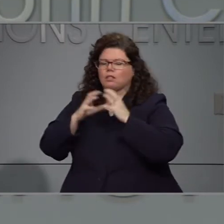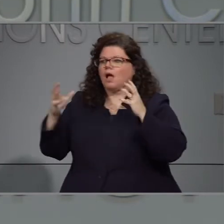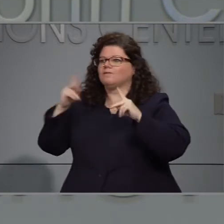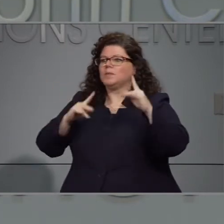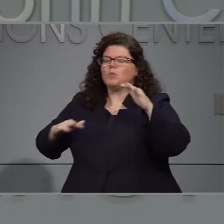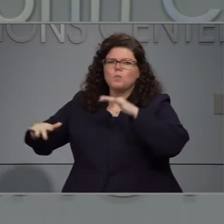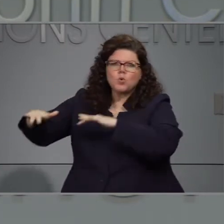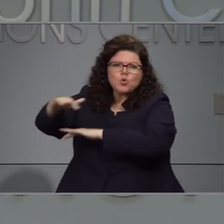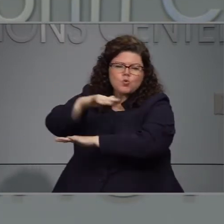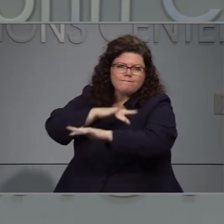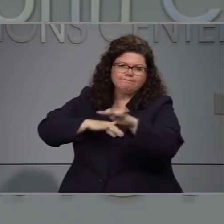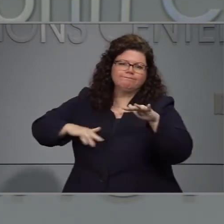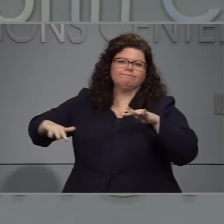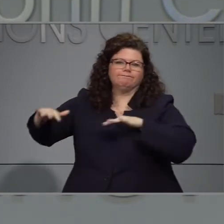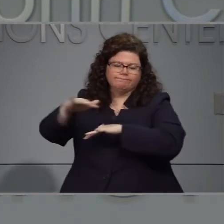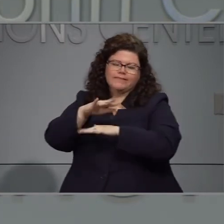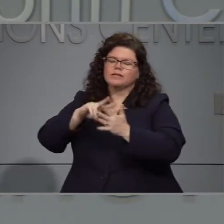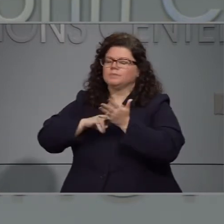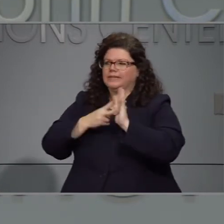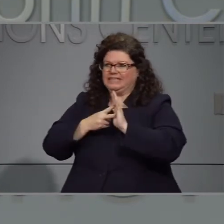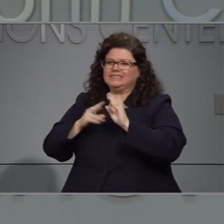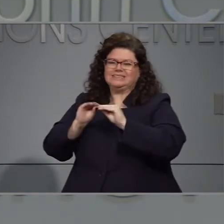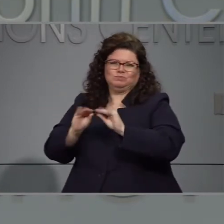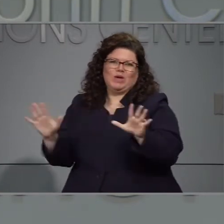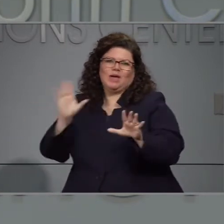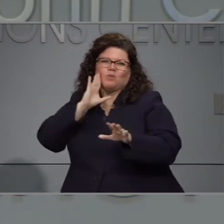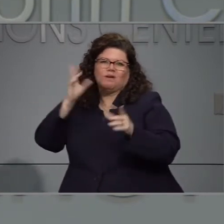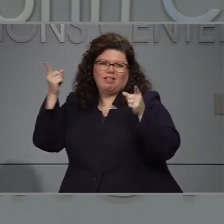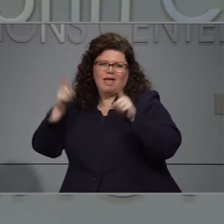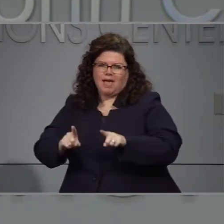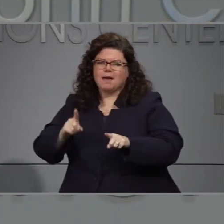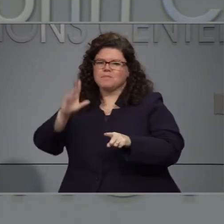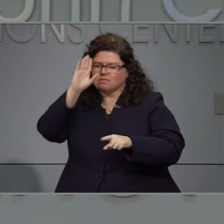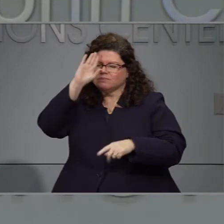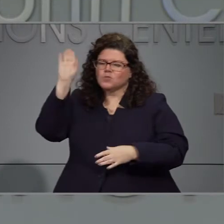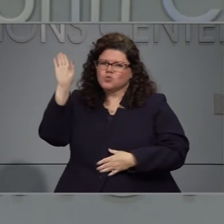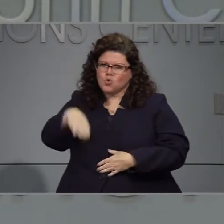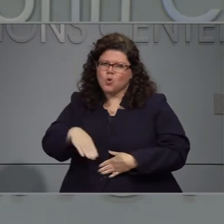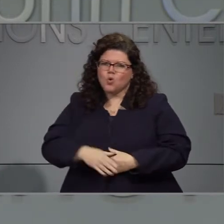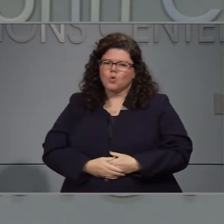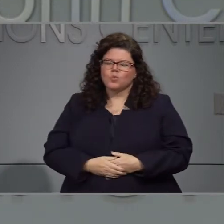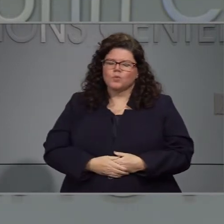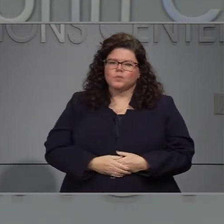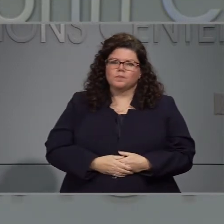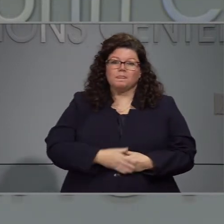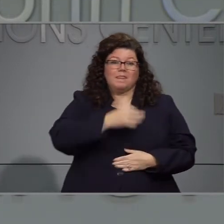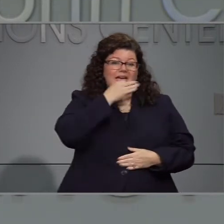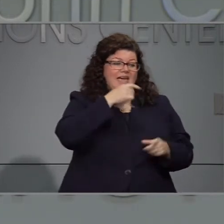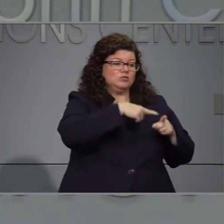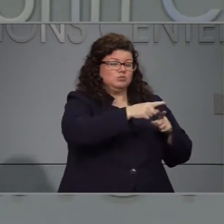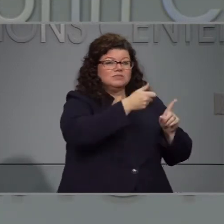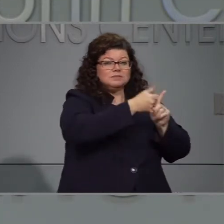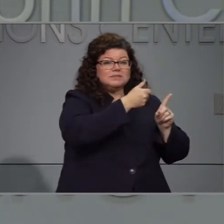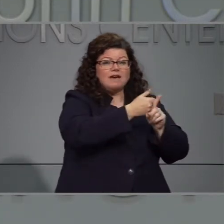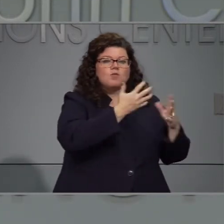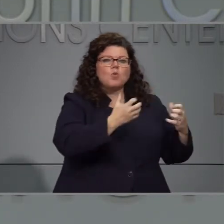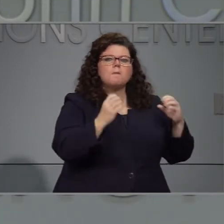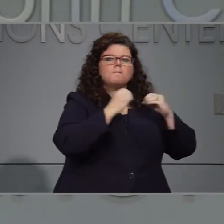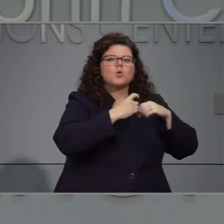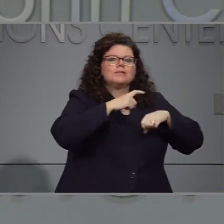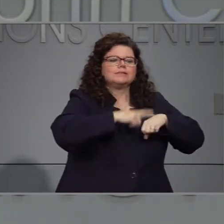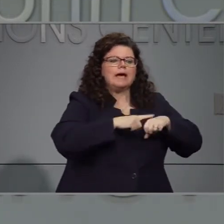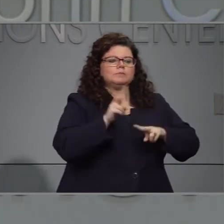nosotros sabemos cuando todo se abra va a haber más movimiento y entonces se va a propagar el virus, y los expertos de